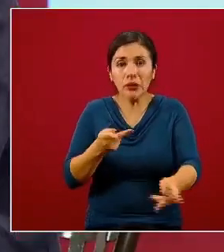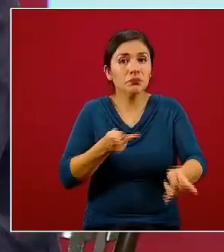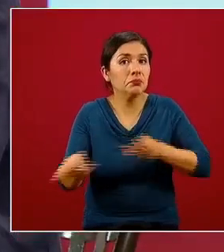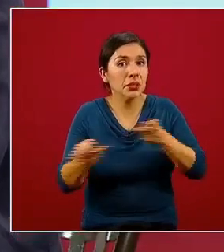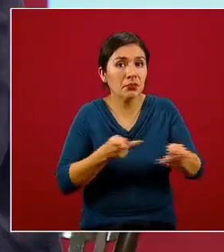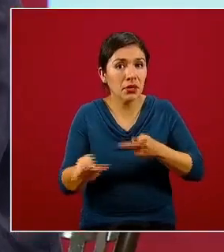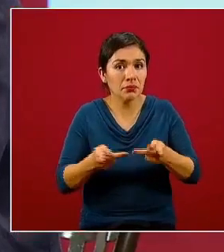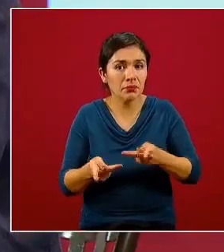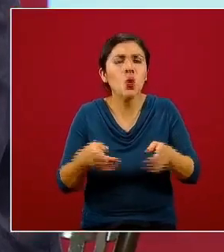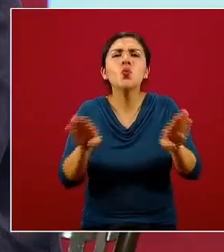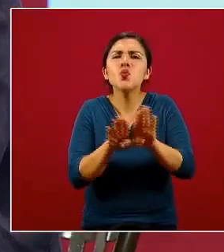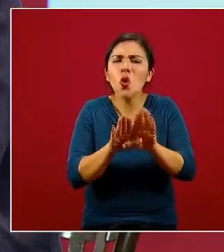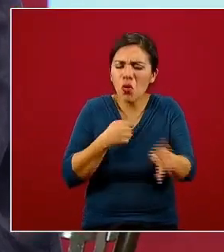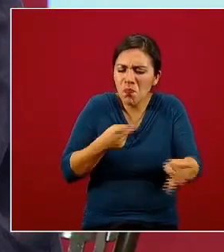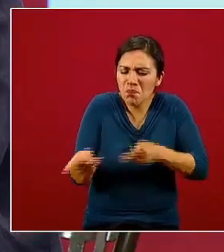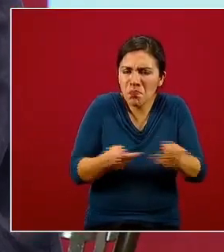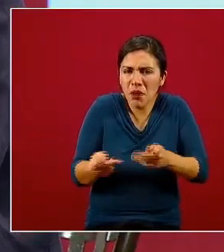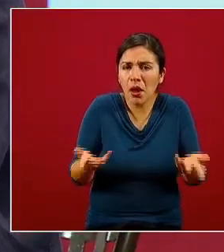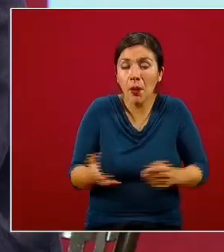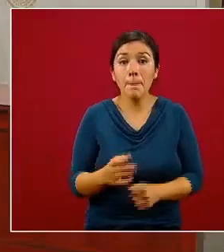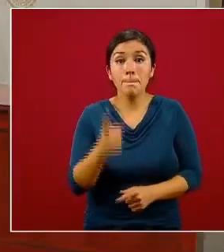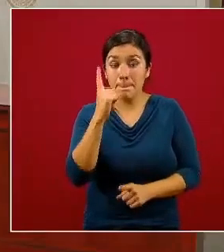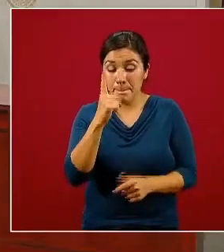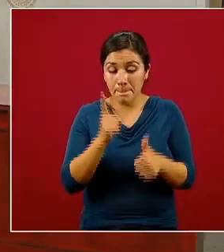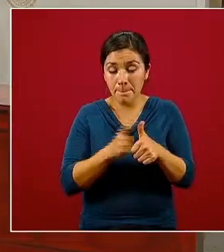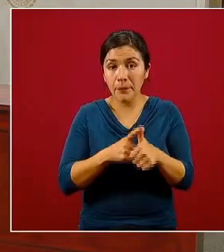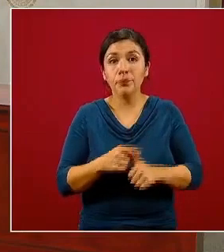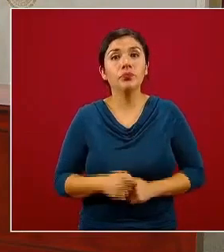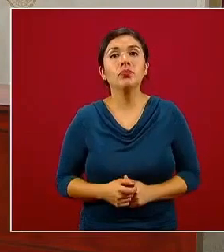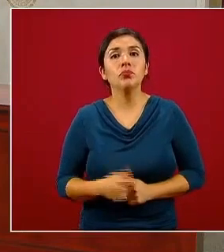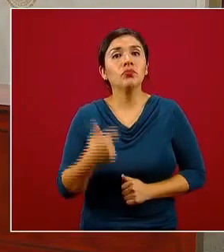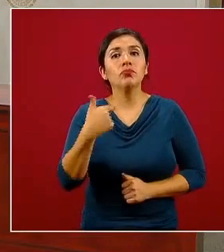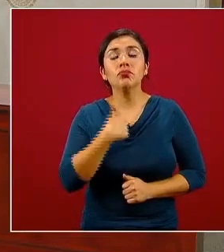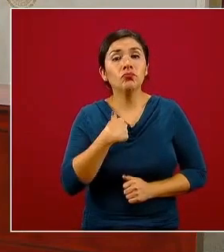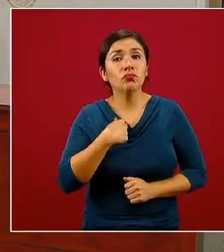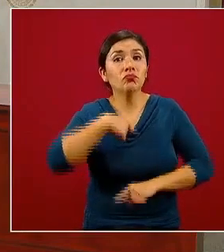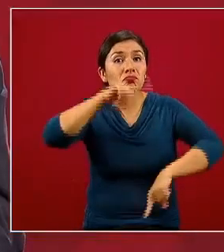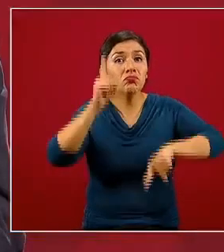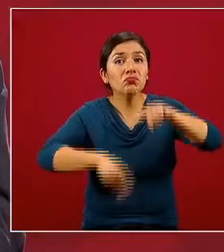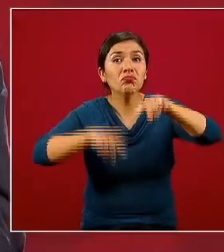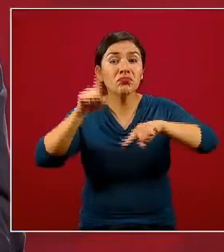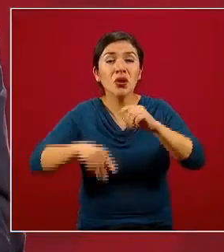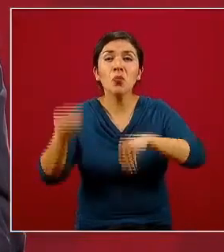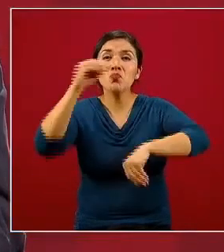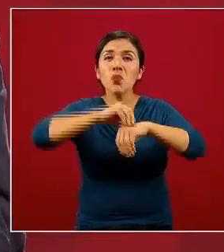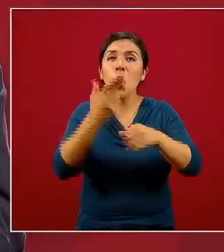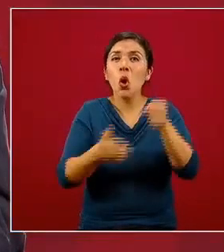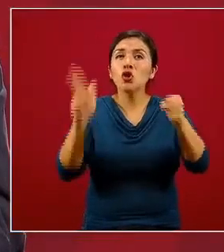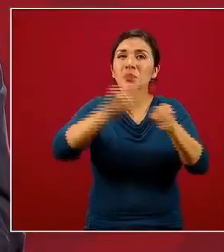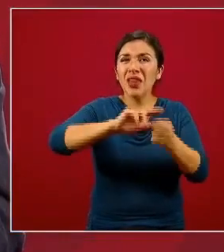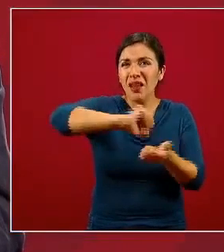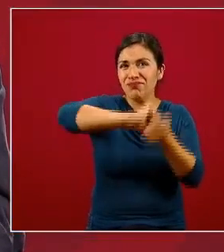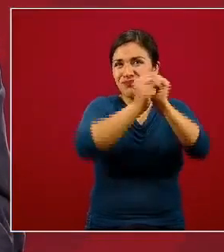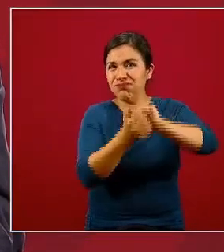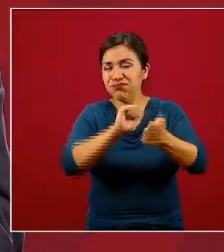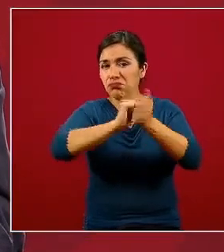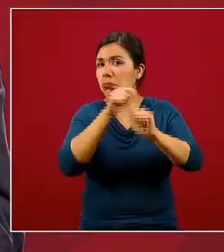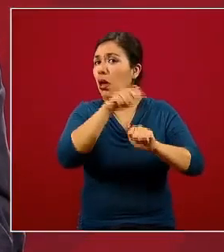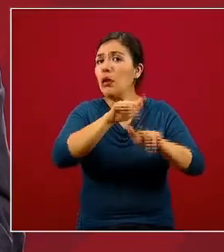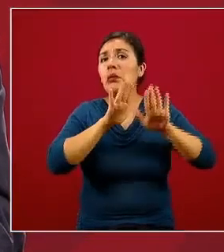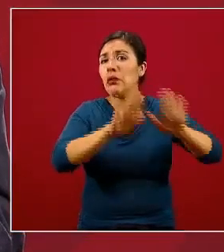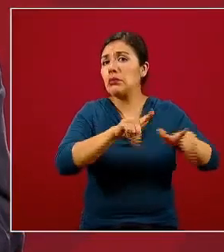ello. ¿En qué sentido nos estamos preparando para ello? En primer lugar, no vamos a desmantelar las reconversiones hospitalarias. Estas van a